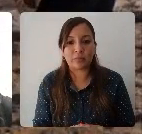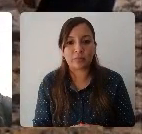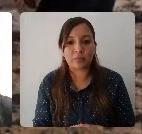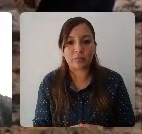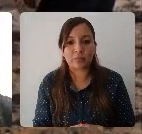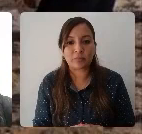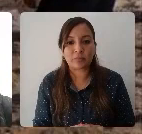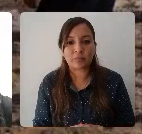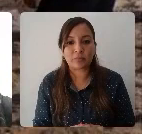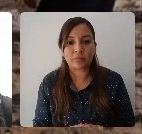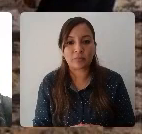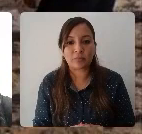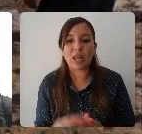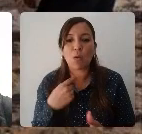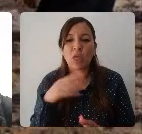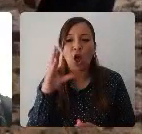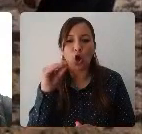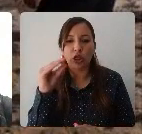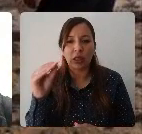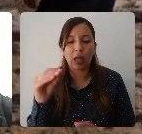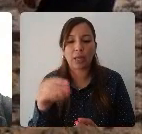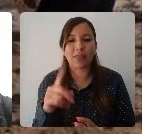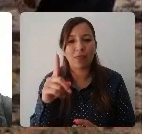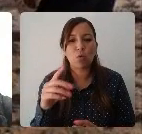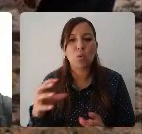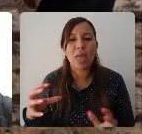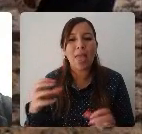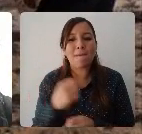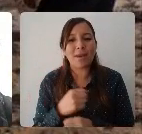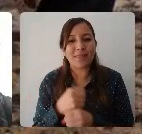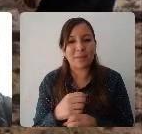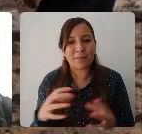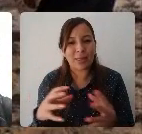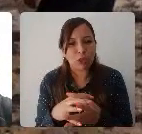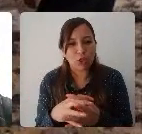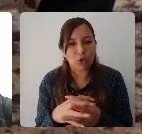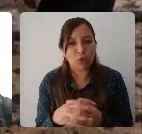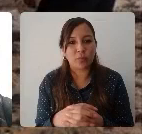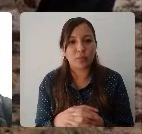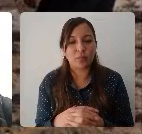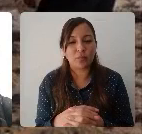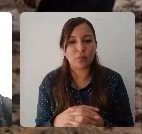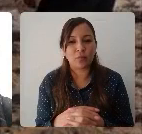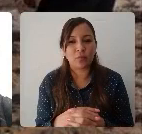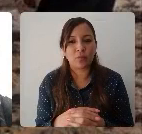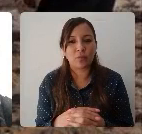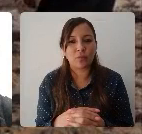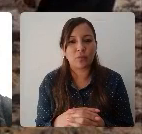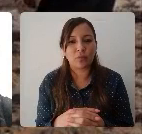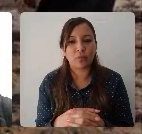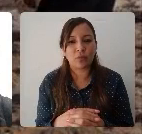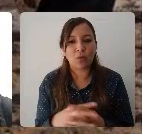vamos a hablar de un emprendimiento con unas experiencias muy interesantes de